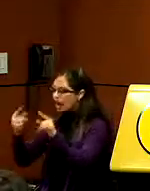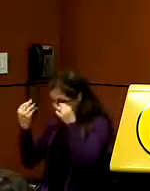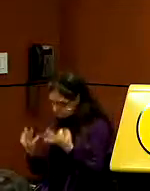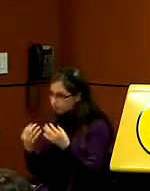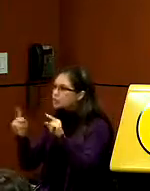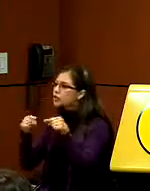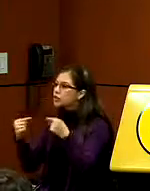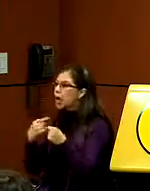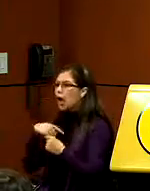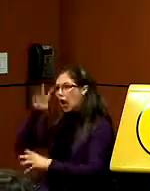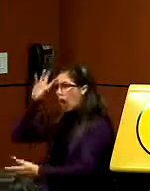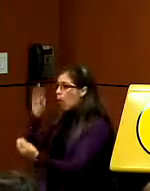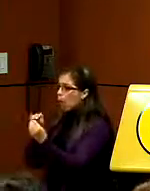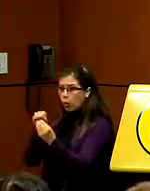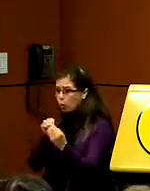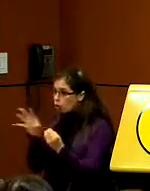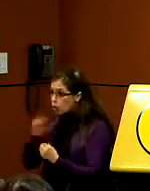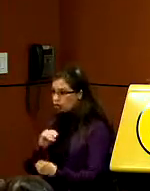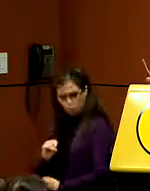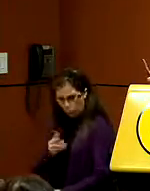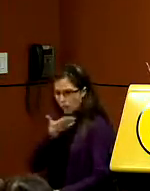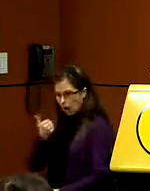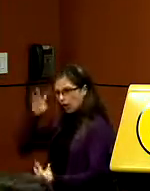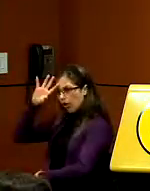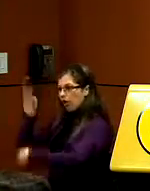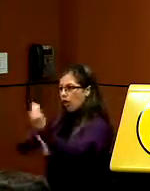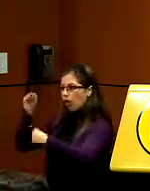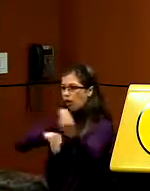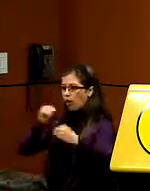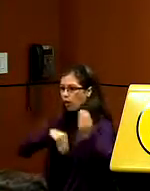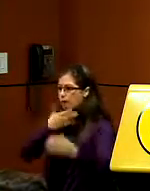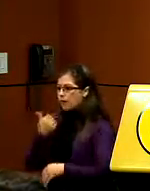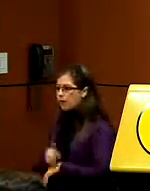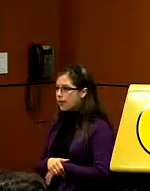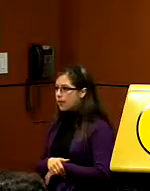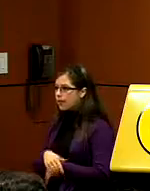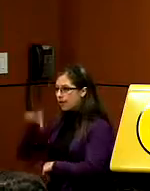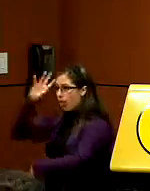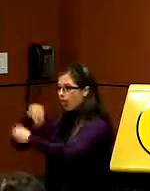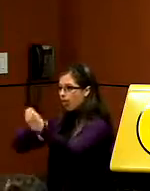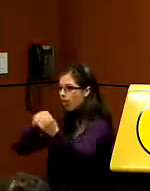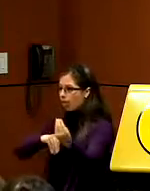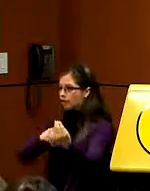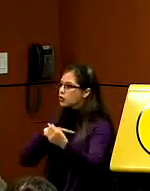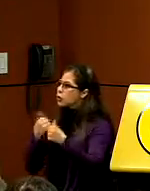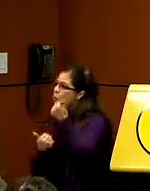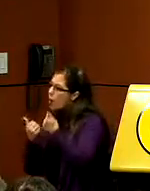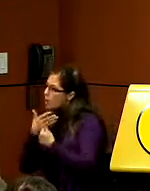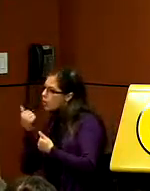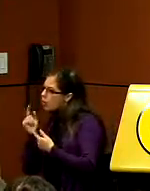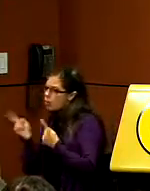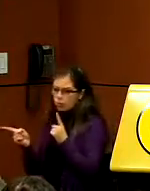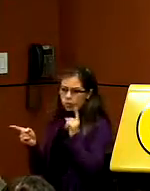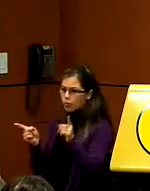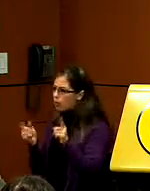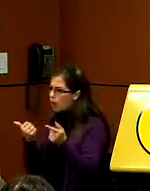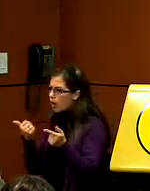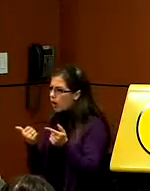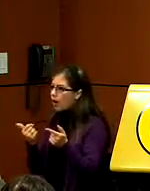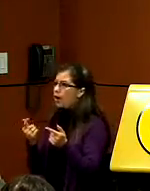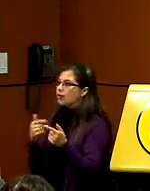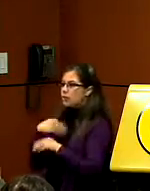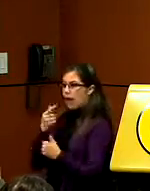ojalá que no estemos de acuerdo y ojalá que podamos eh mirar eh Cuál es lo mejor y que nos vamos a través de